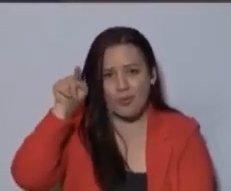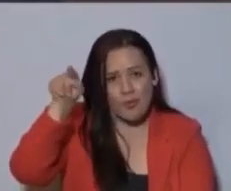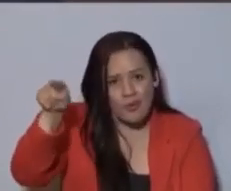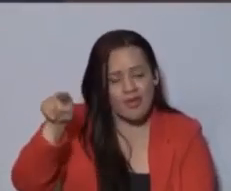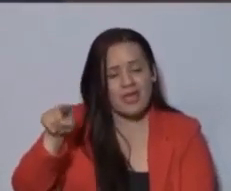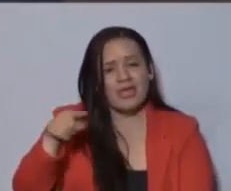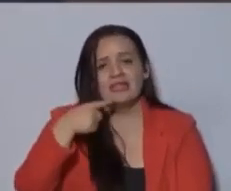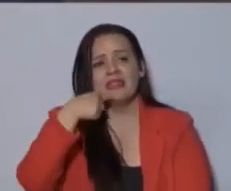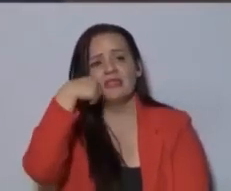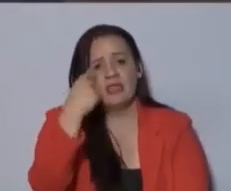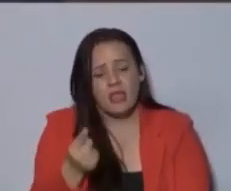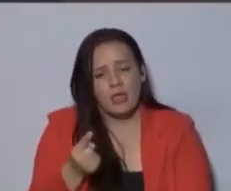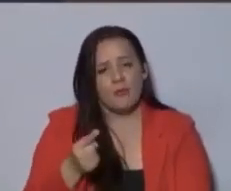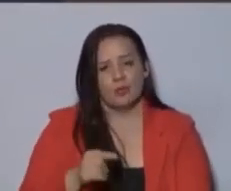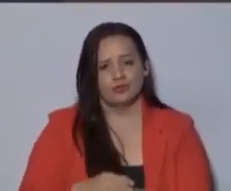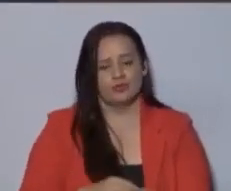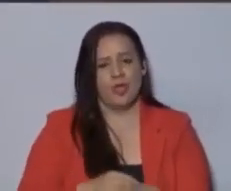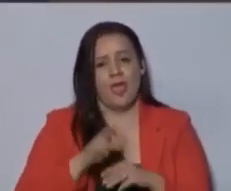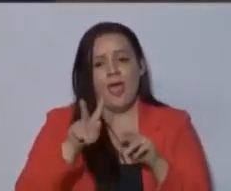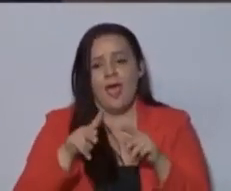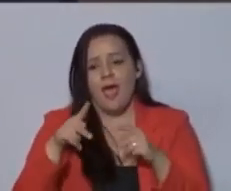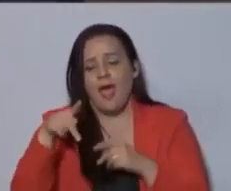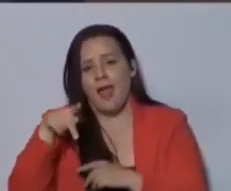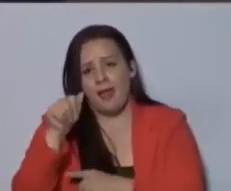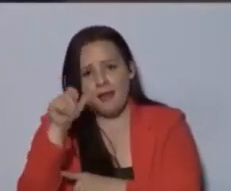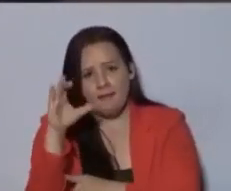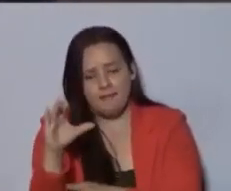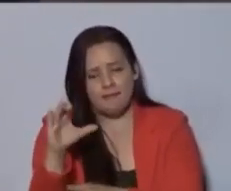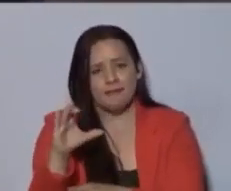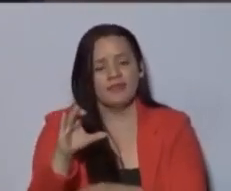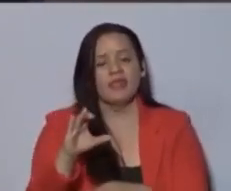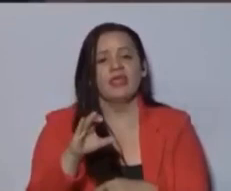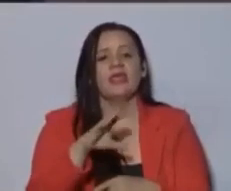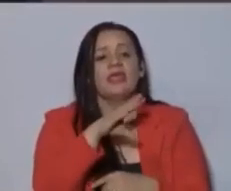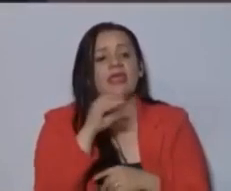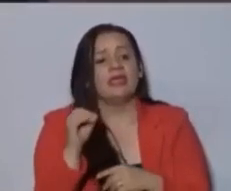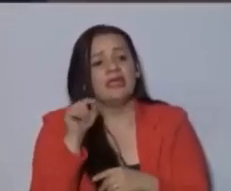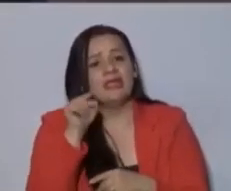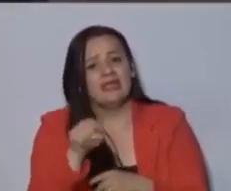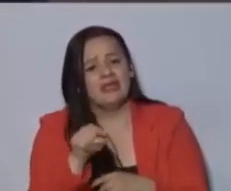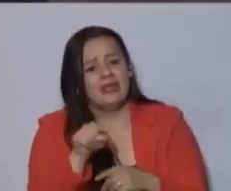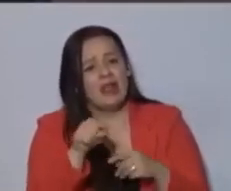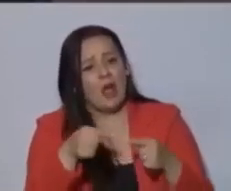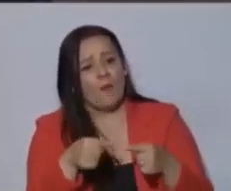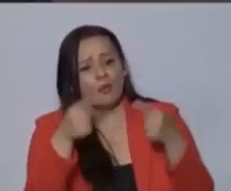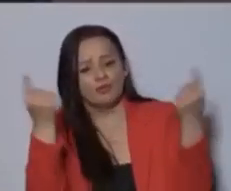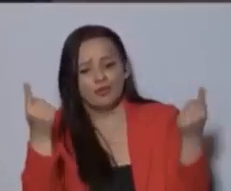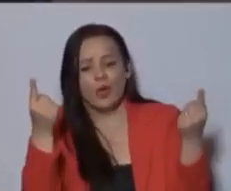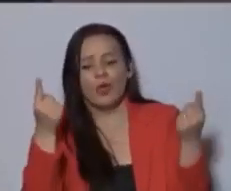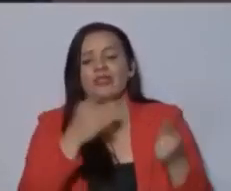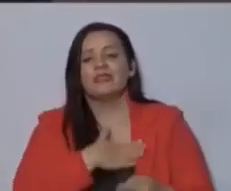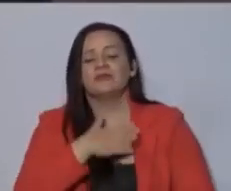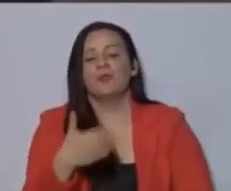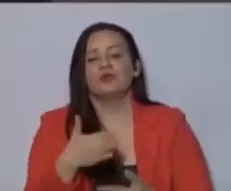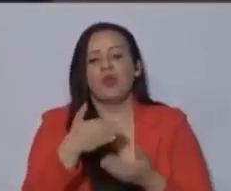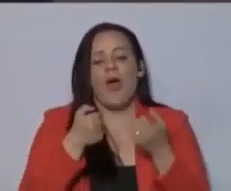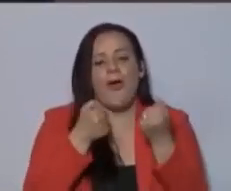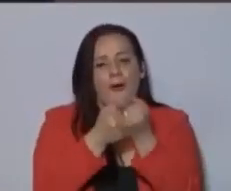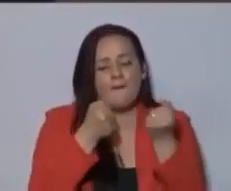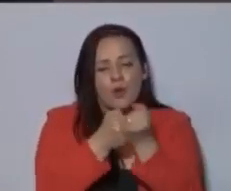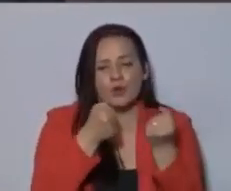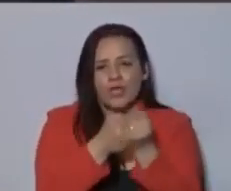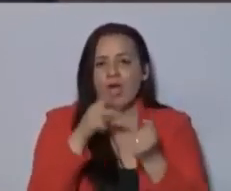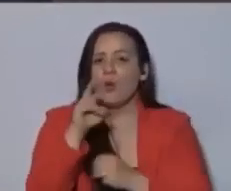Ejecutivo, le dijimos a la fracción de gobierno, la oposición está dispuesta a apoyar los eurobonos